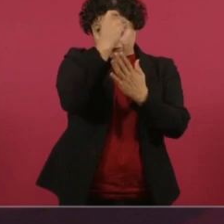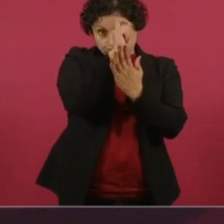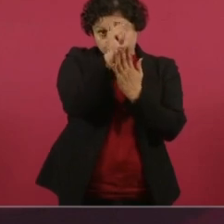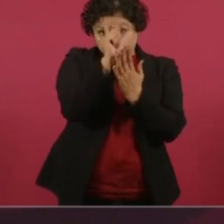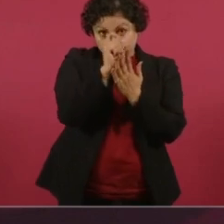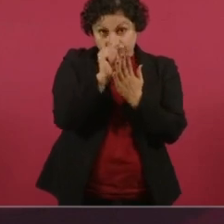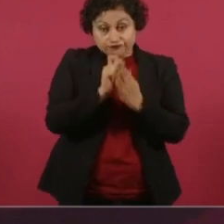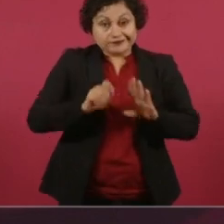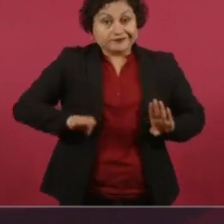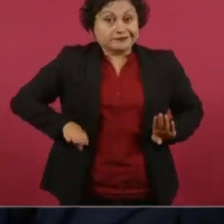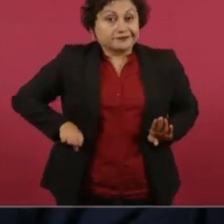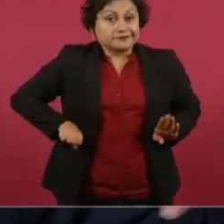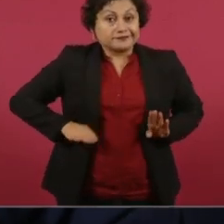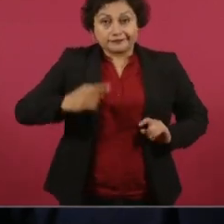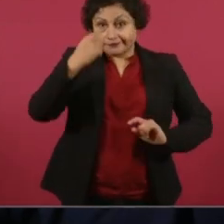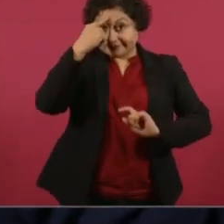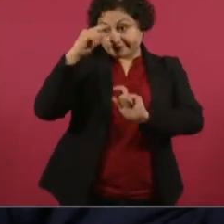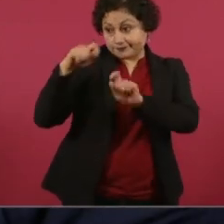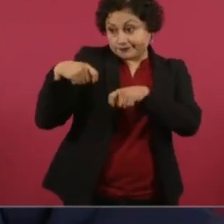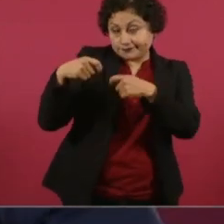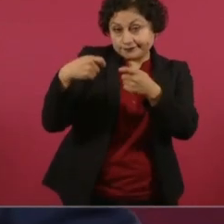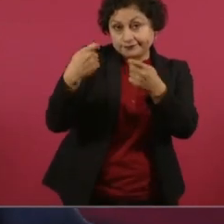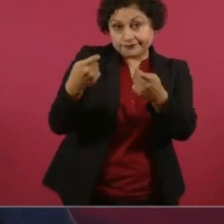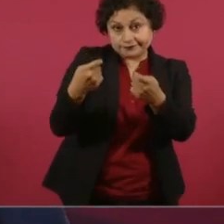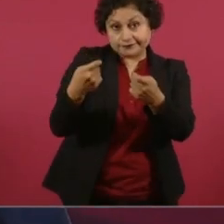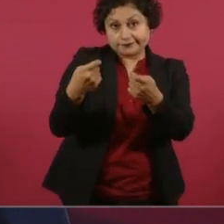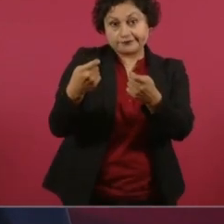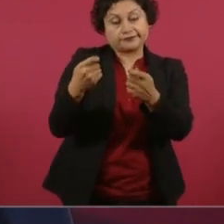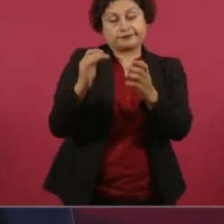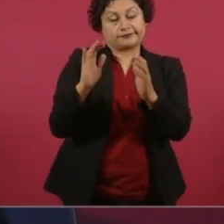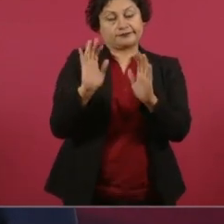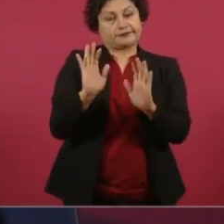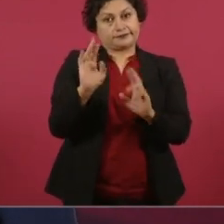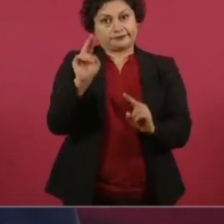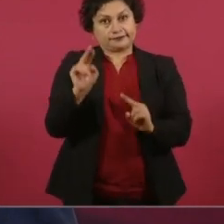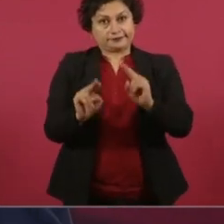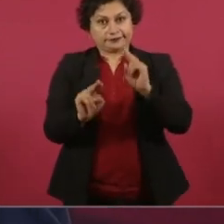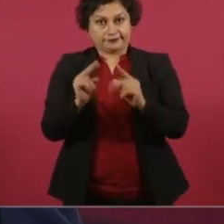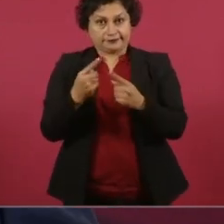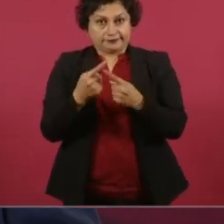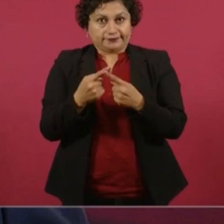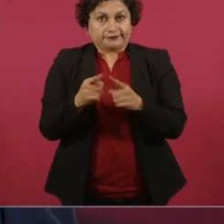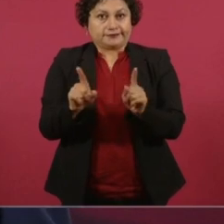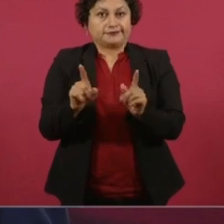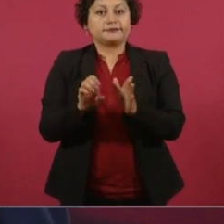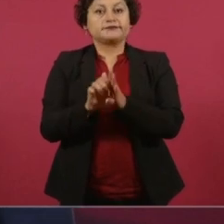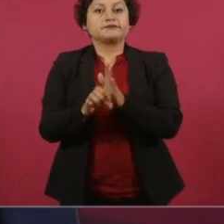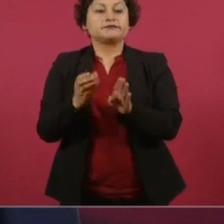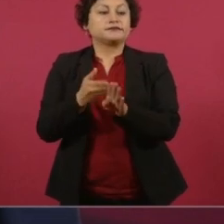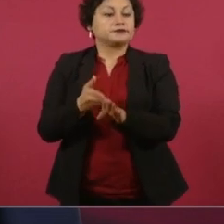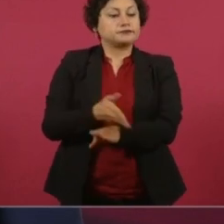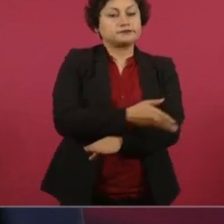conservadores que tenían los intelectuales del porfiriato.